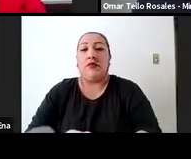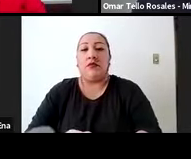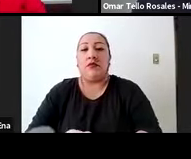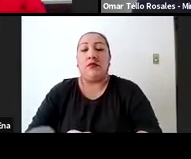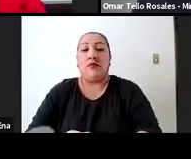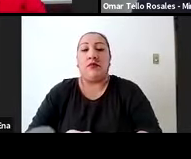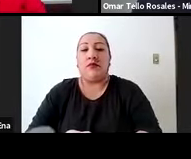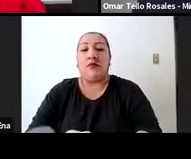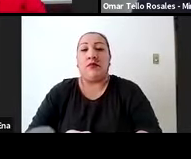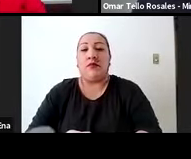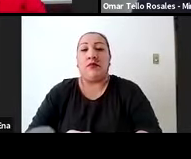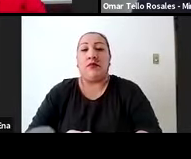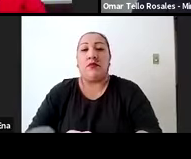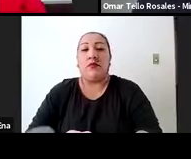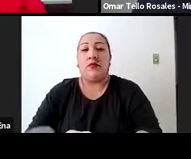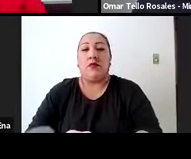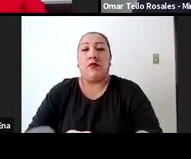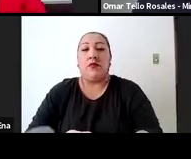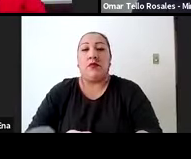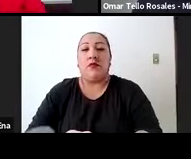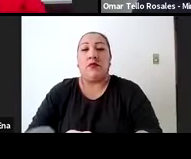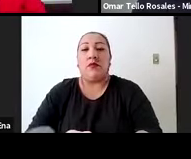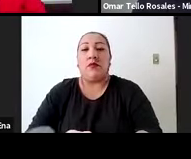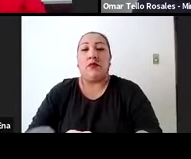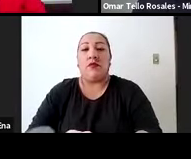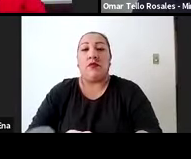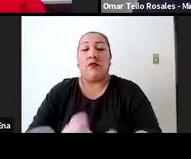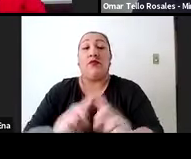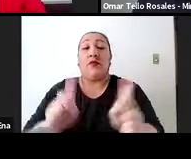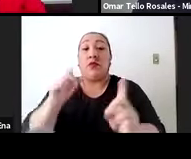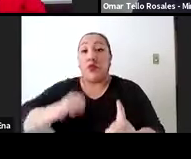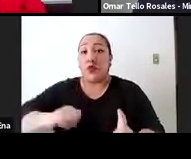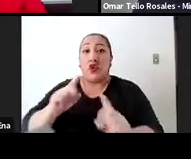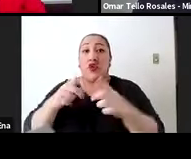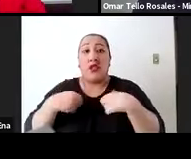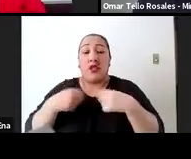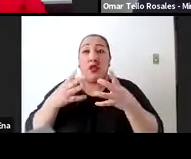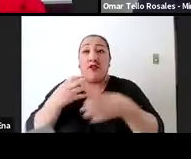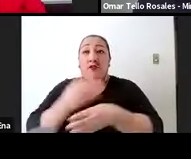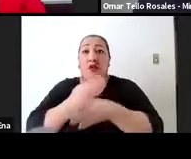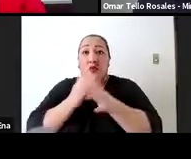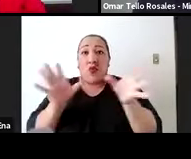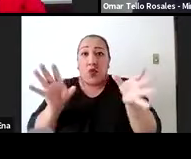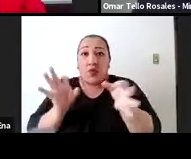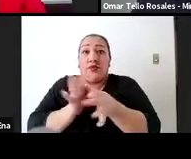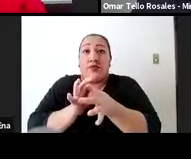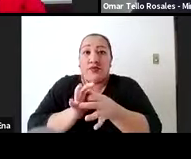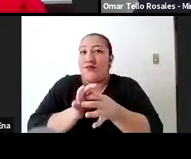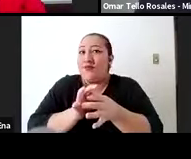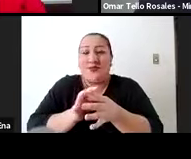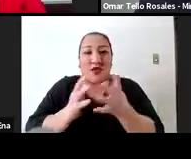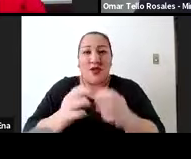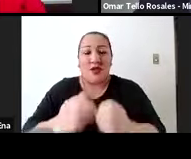El tema es que las municipalidades no tienen un sistema uniforme. Cada uno hace su sistema como a su mejor saber y